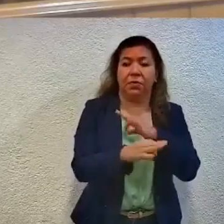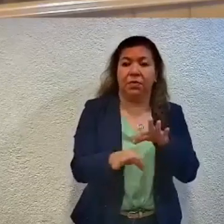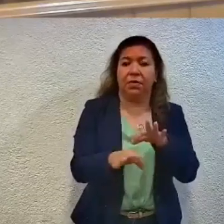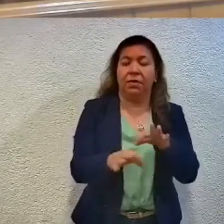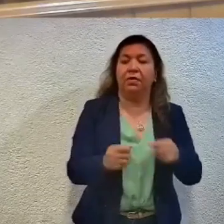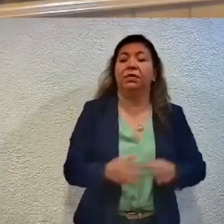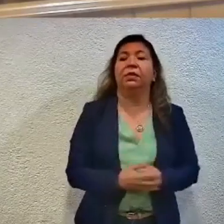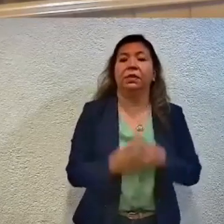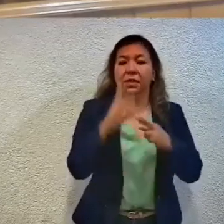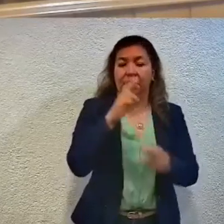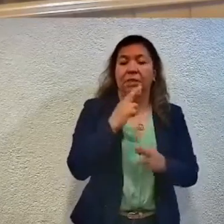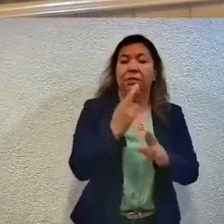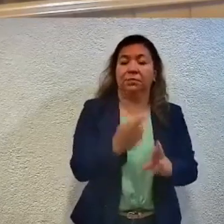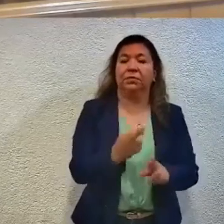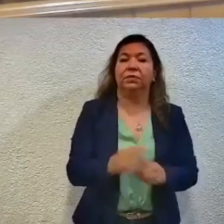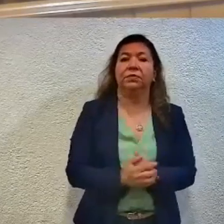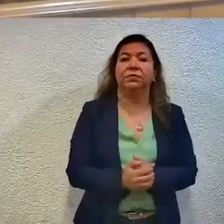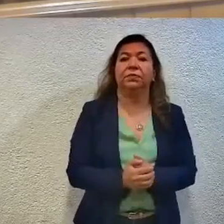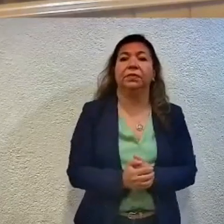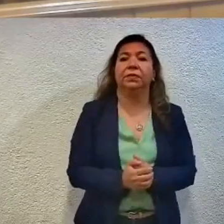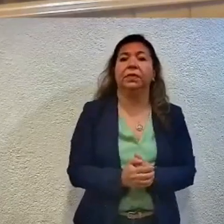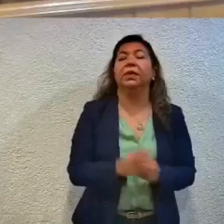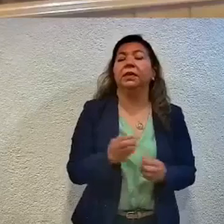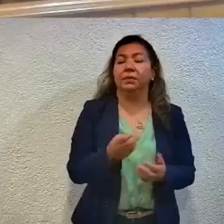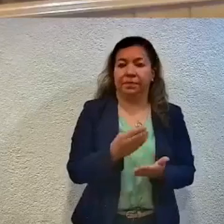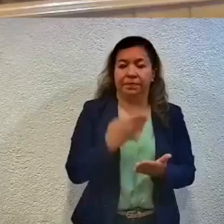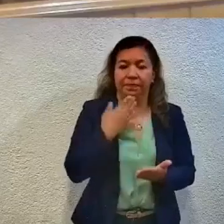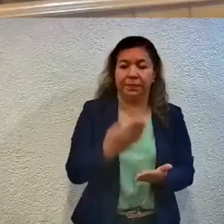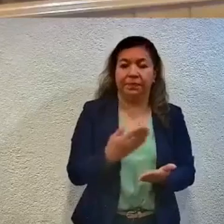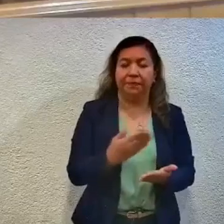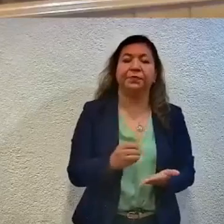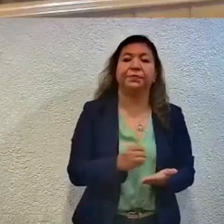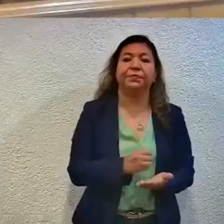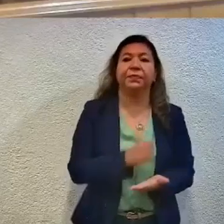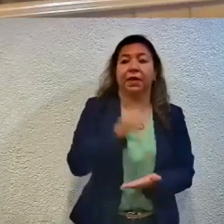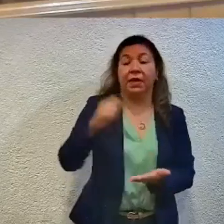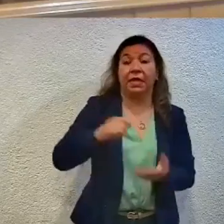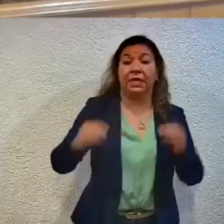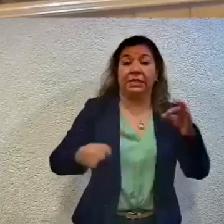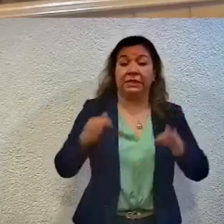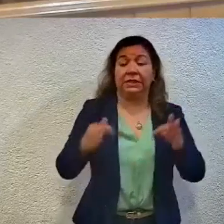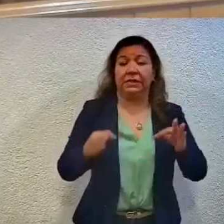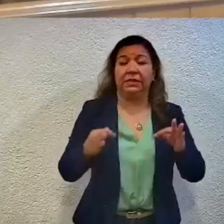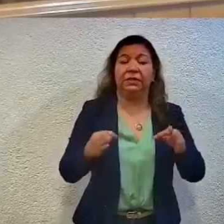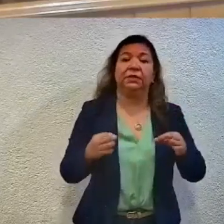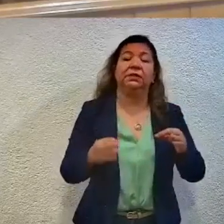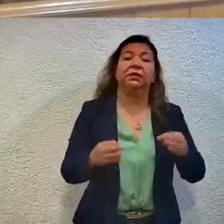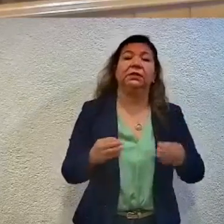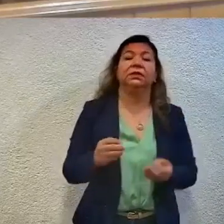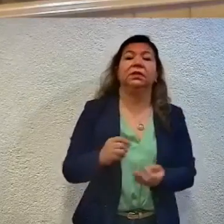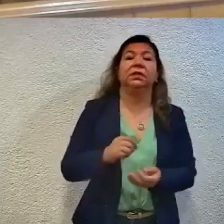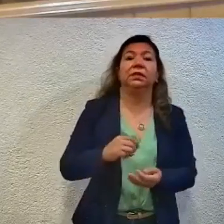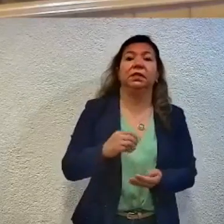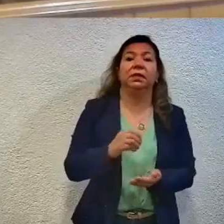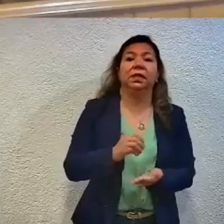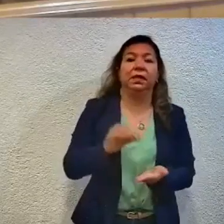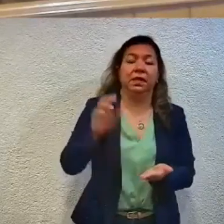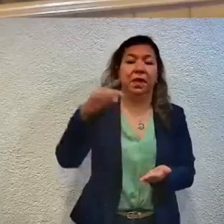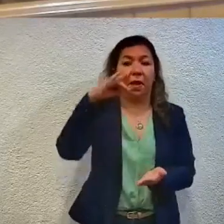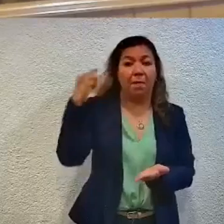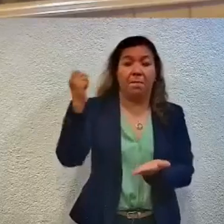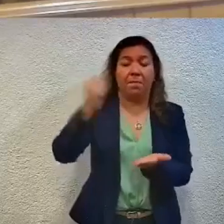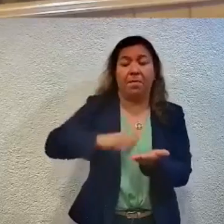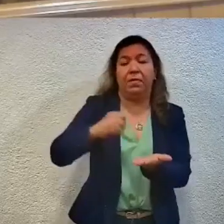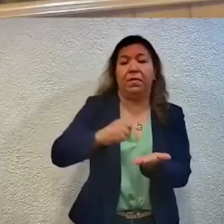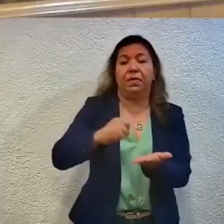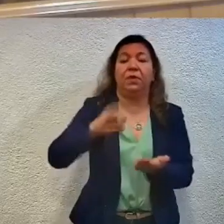Con gusto, magistrada. Me permito dar cuenta con el proyecto de sentencia que somete a su consideración el magistrado José Inés Betancur Salgado en el